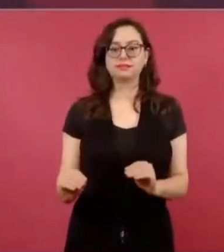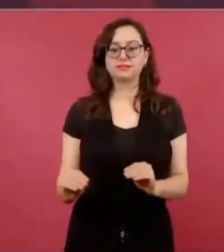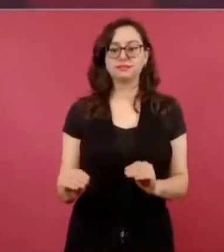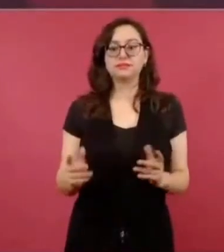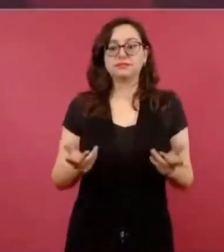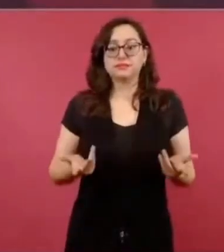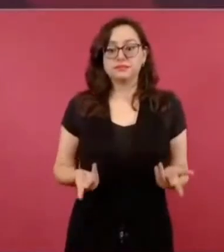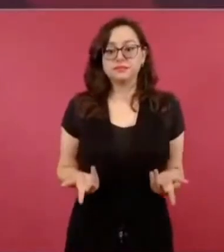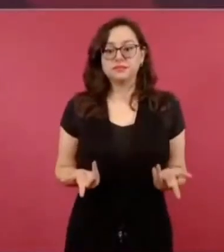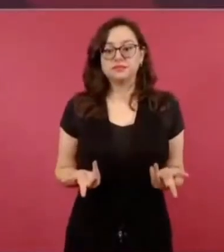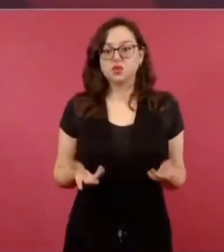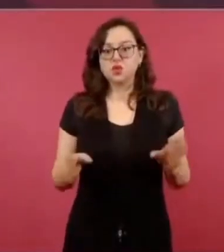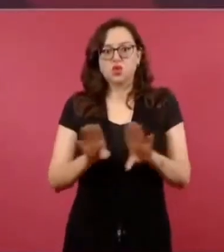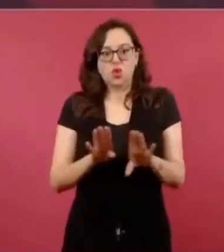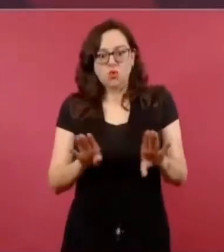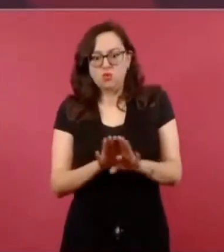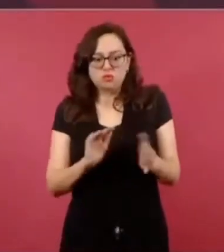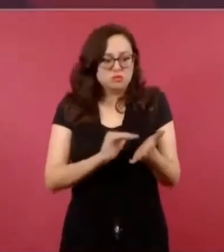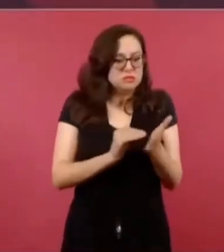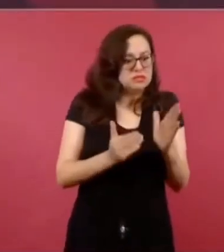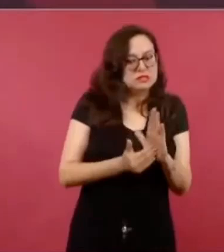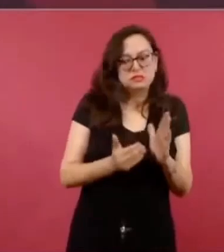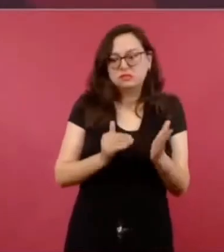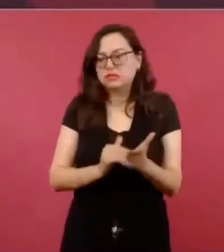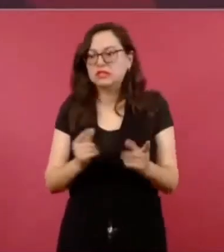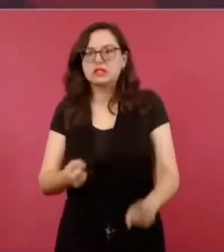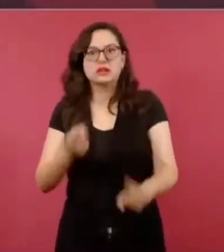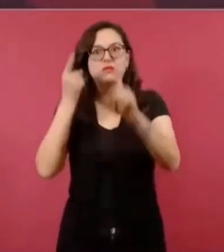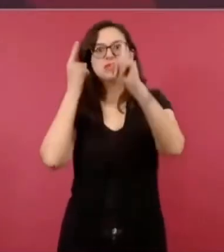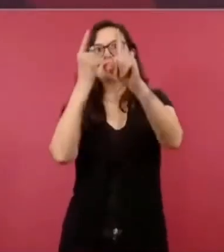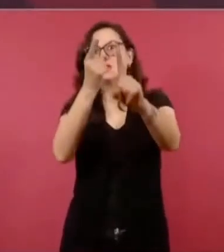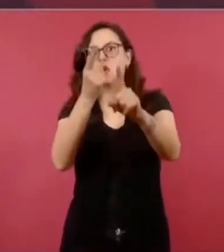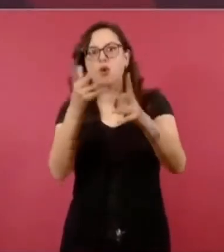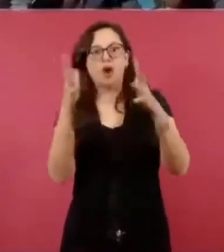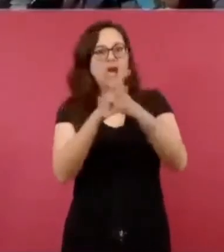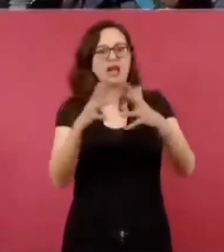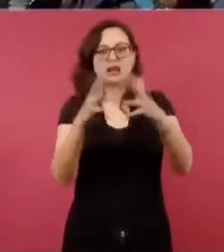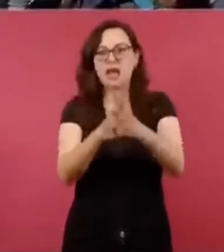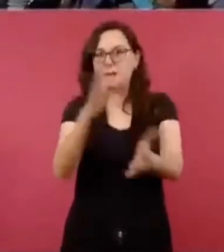Deben de tener como objetivo principal